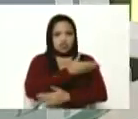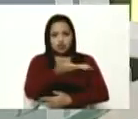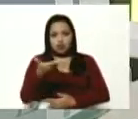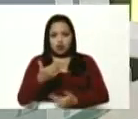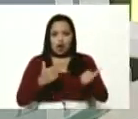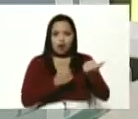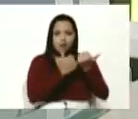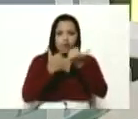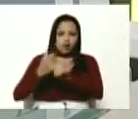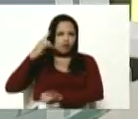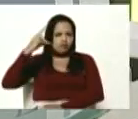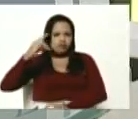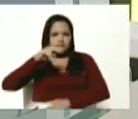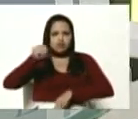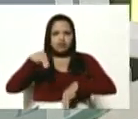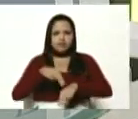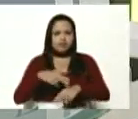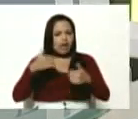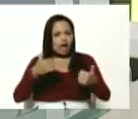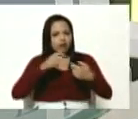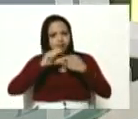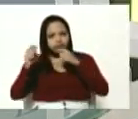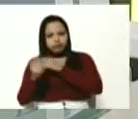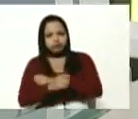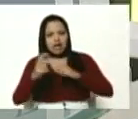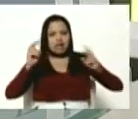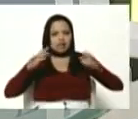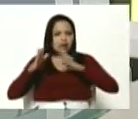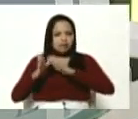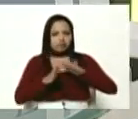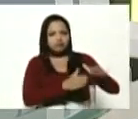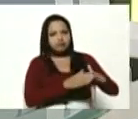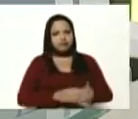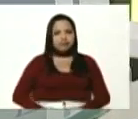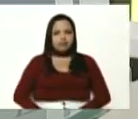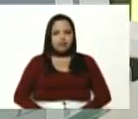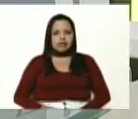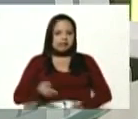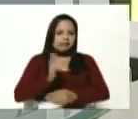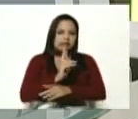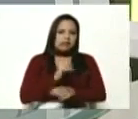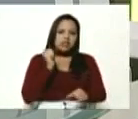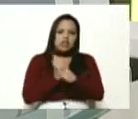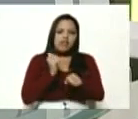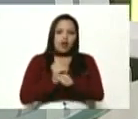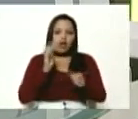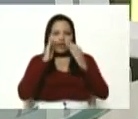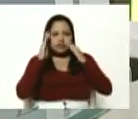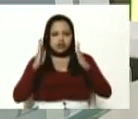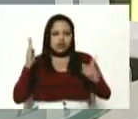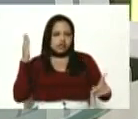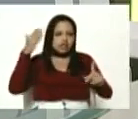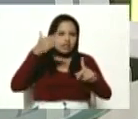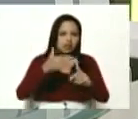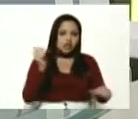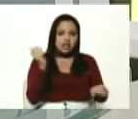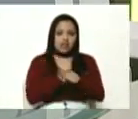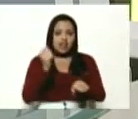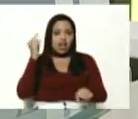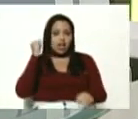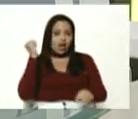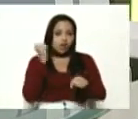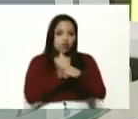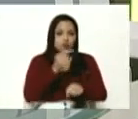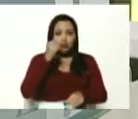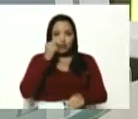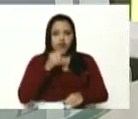a esta hora vamos ahora a cambiar de materia porque se acelera el trabajo de atención directa a los trabajadores y las trabajadoras